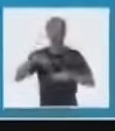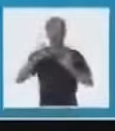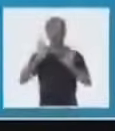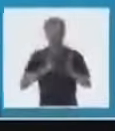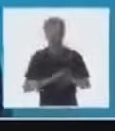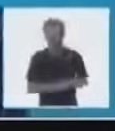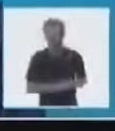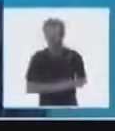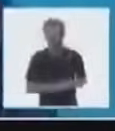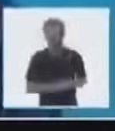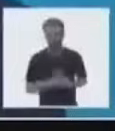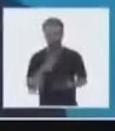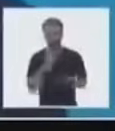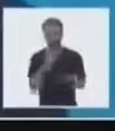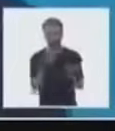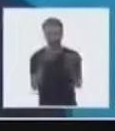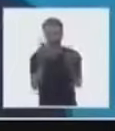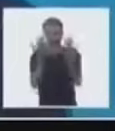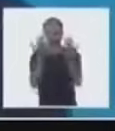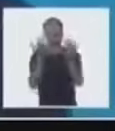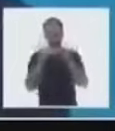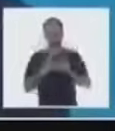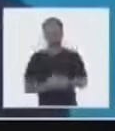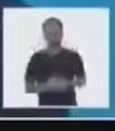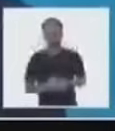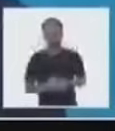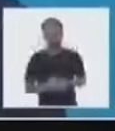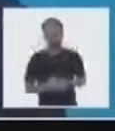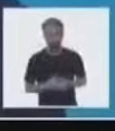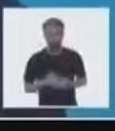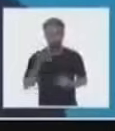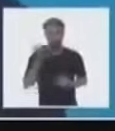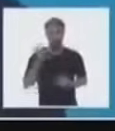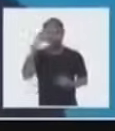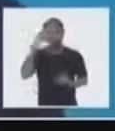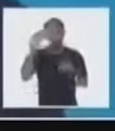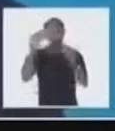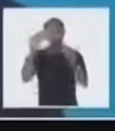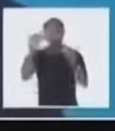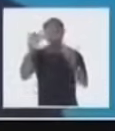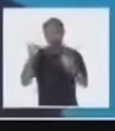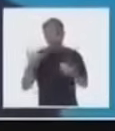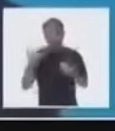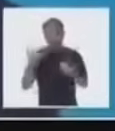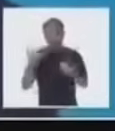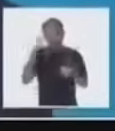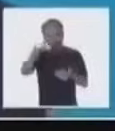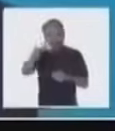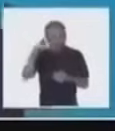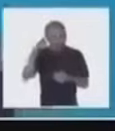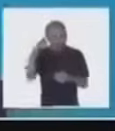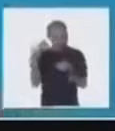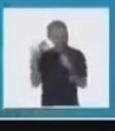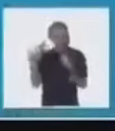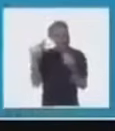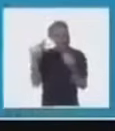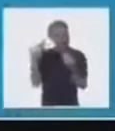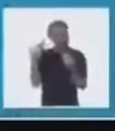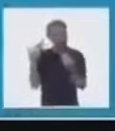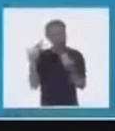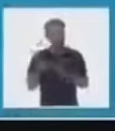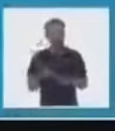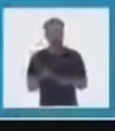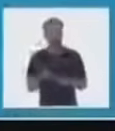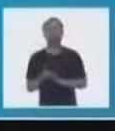de plenario, cada uno de los partidos, y ahí decidir, ¿no? Sí, cada uno de los partidos estamos debatiendo la